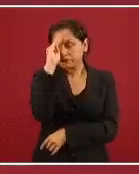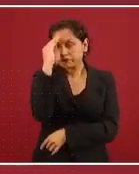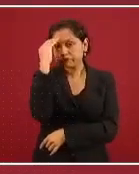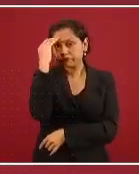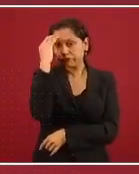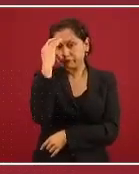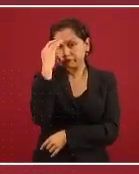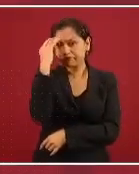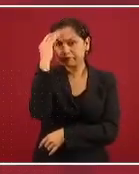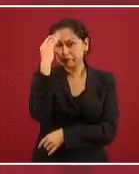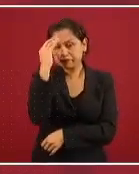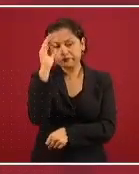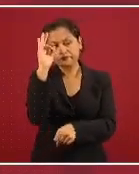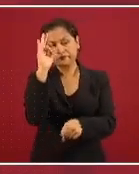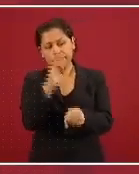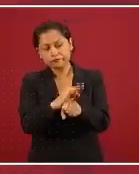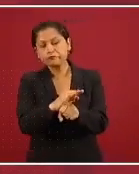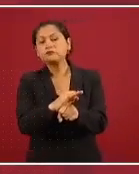y que